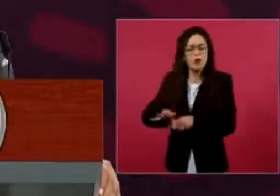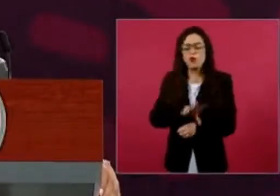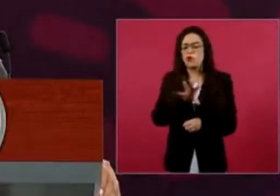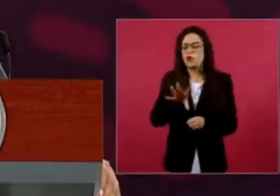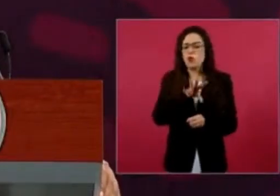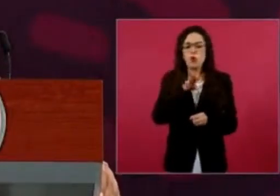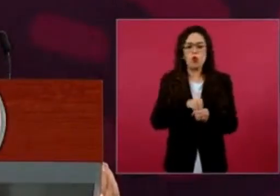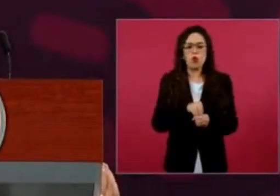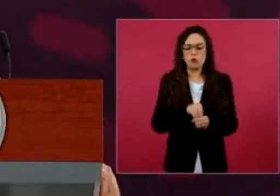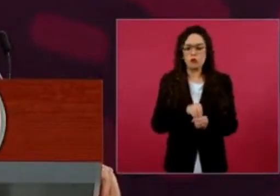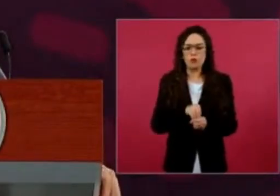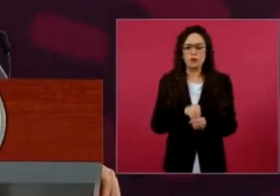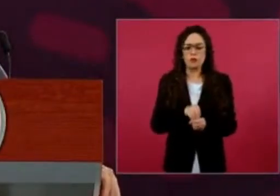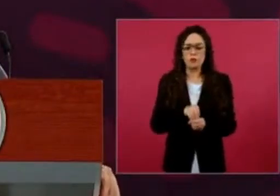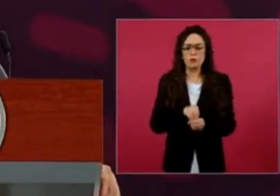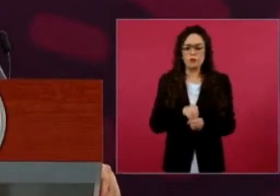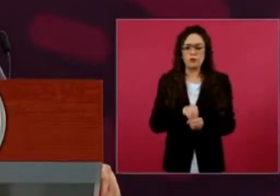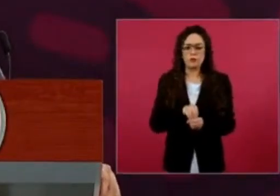de